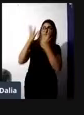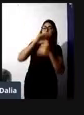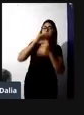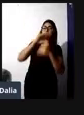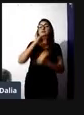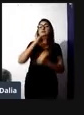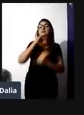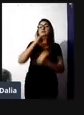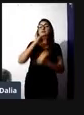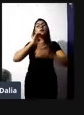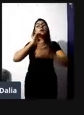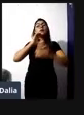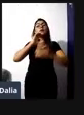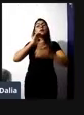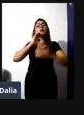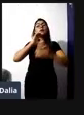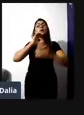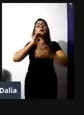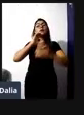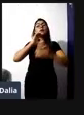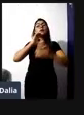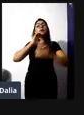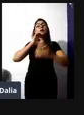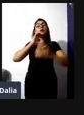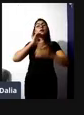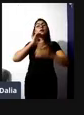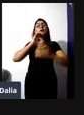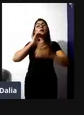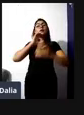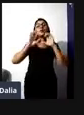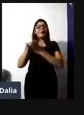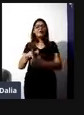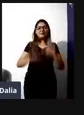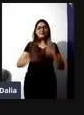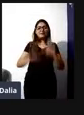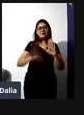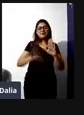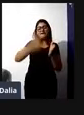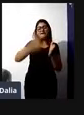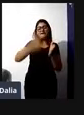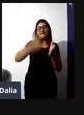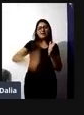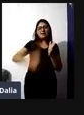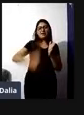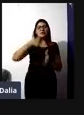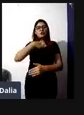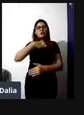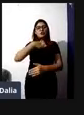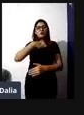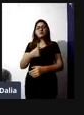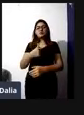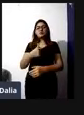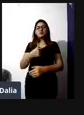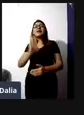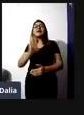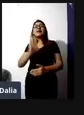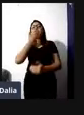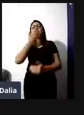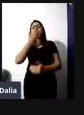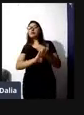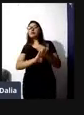oportunidad de estar cerca de las personas con discapacidad y sobre todo partir del miedo y del